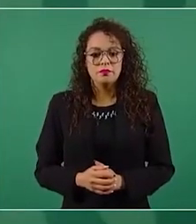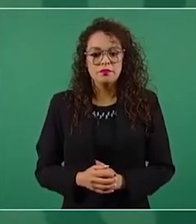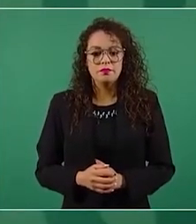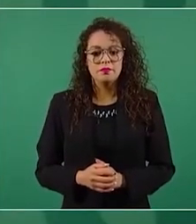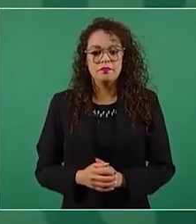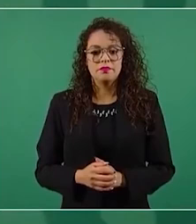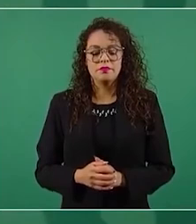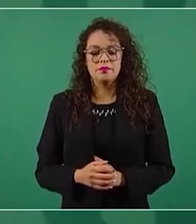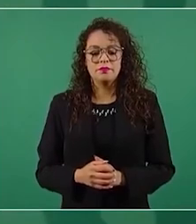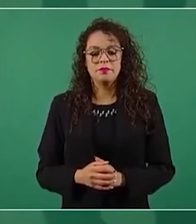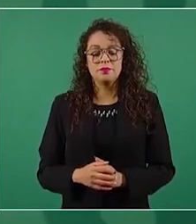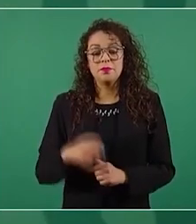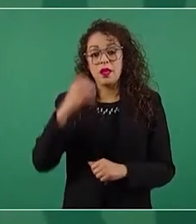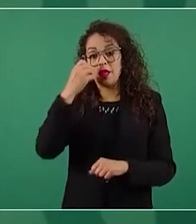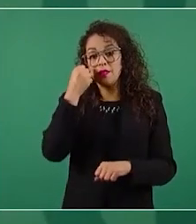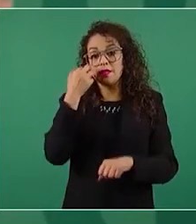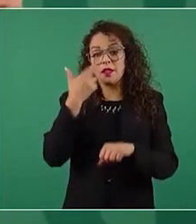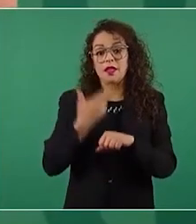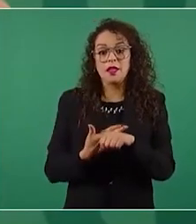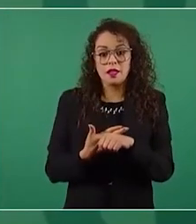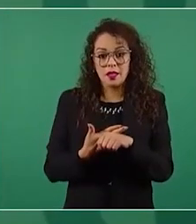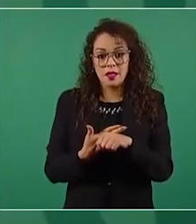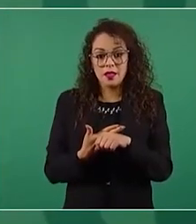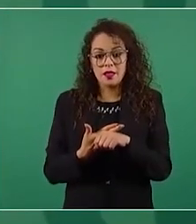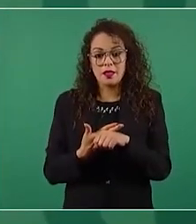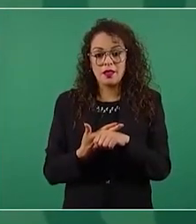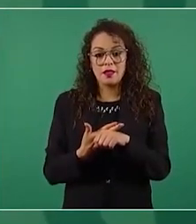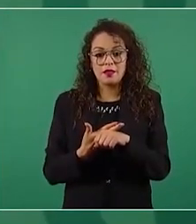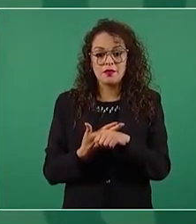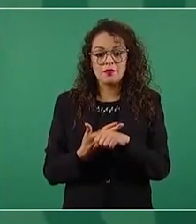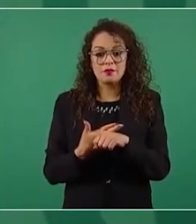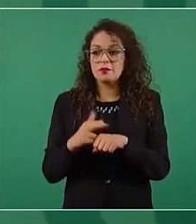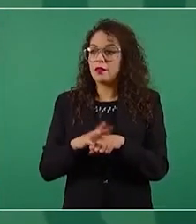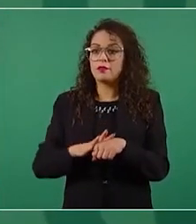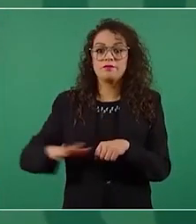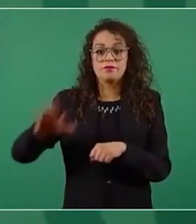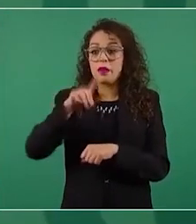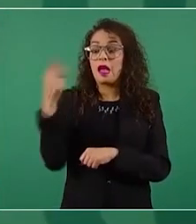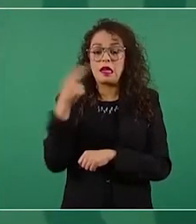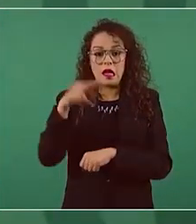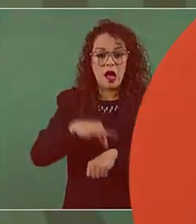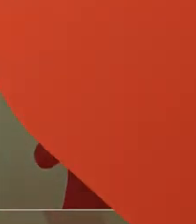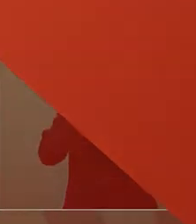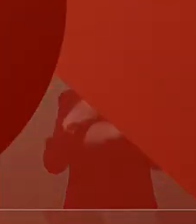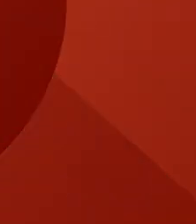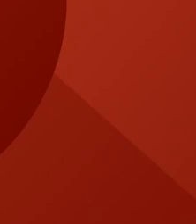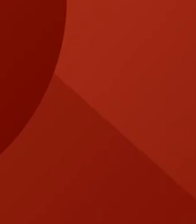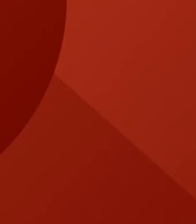fe de todo lo que se está entregando.